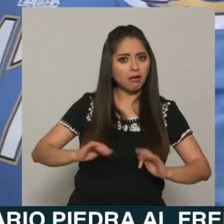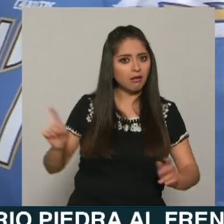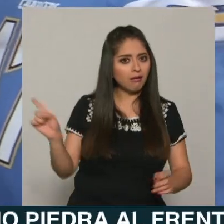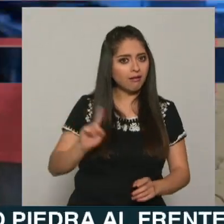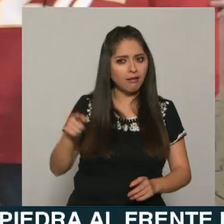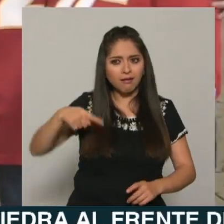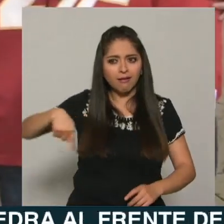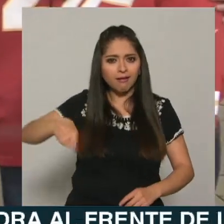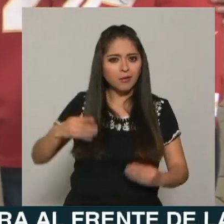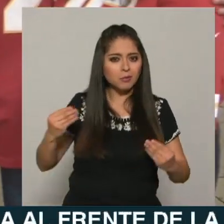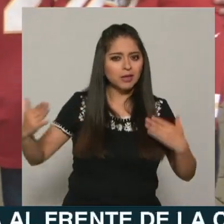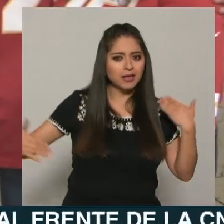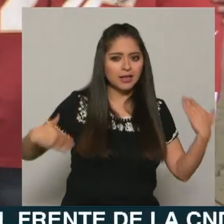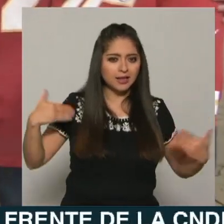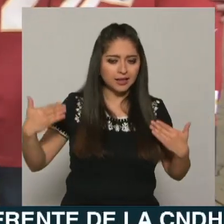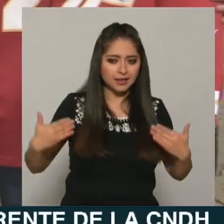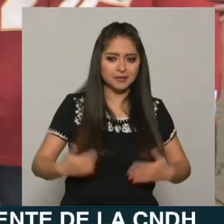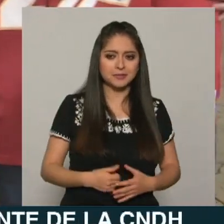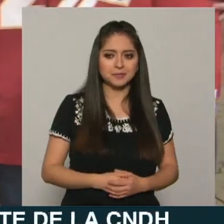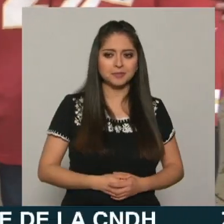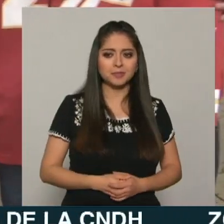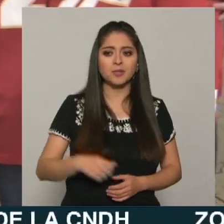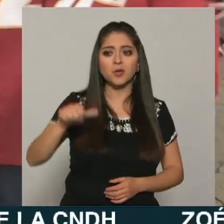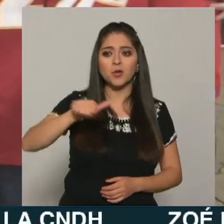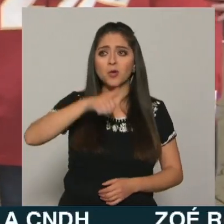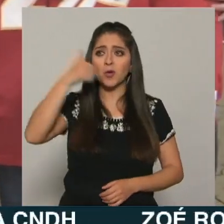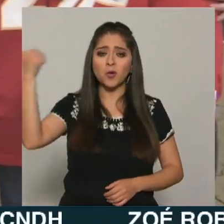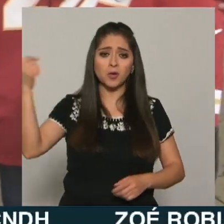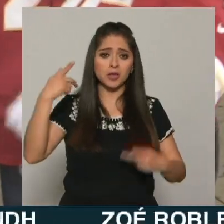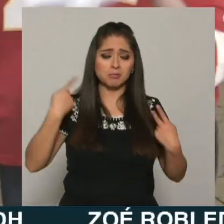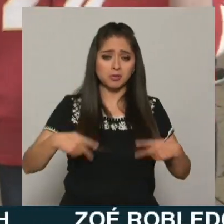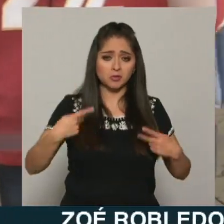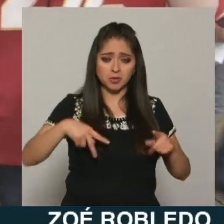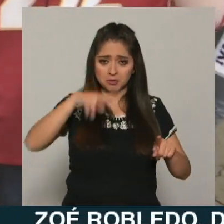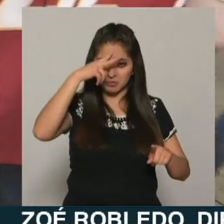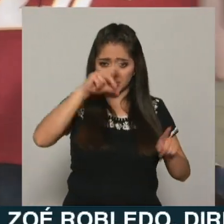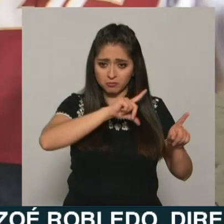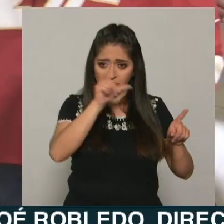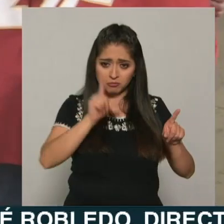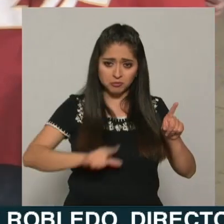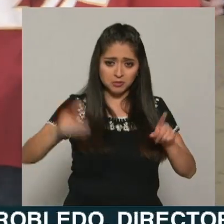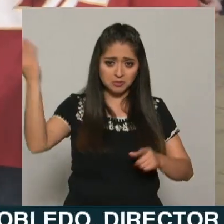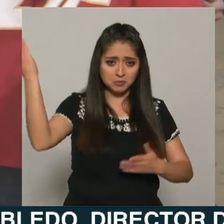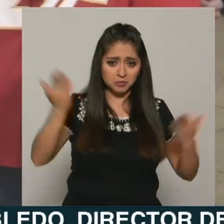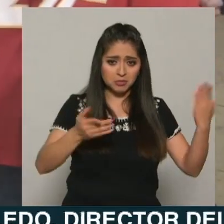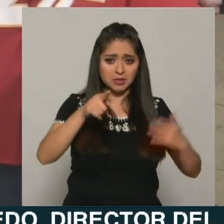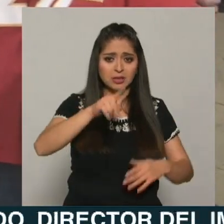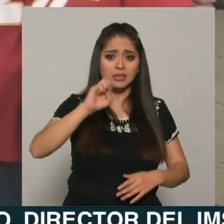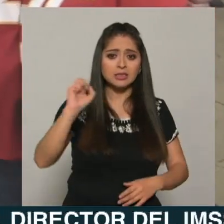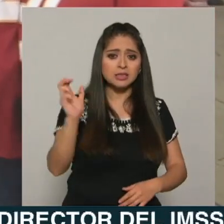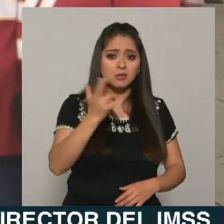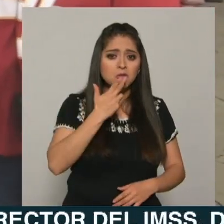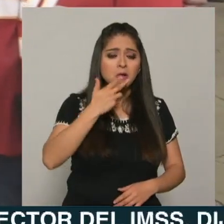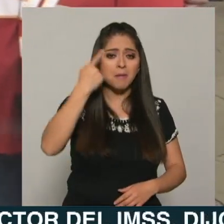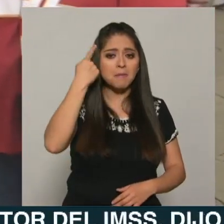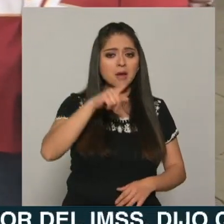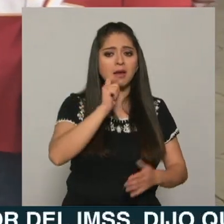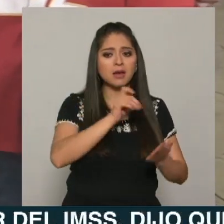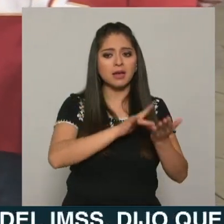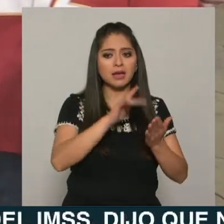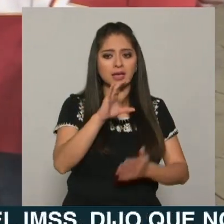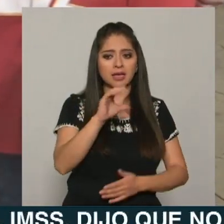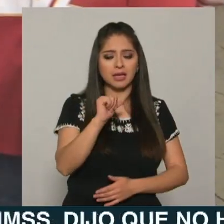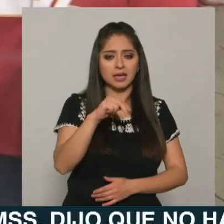bien alegre. Visitantes de todo México están presentes aquí en el Estadio Azteca desde Chihuahua apoyando a los